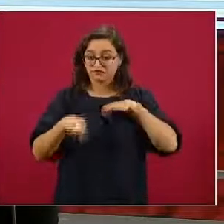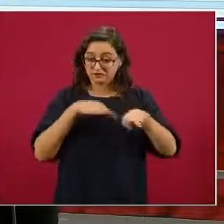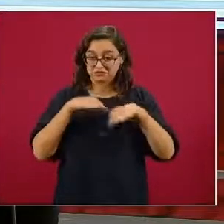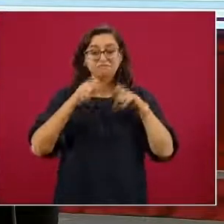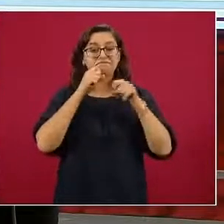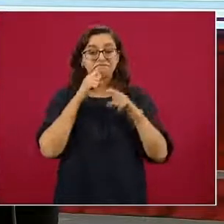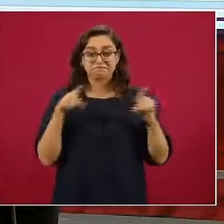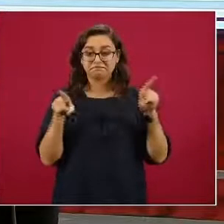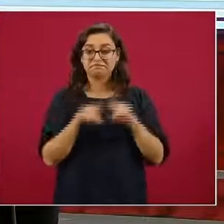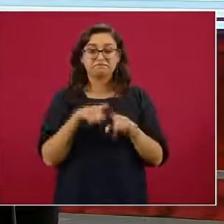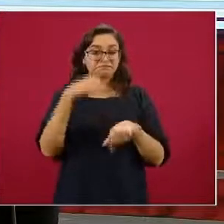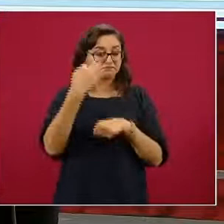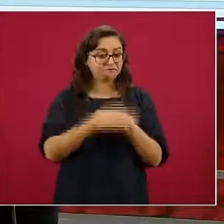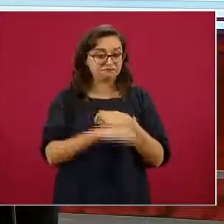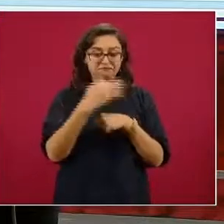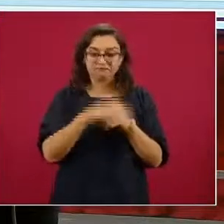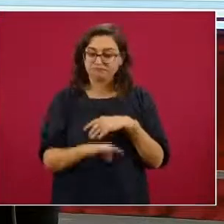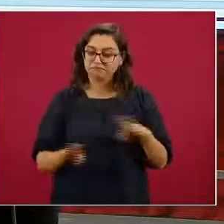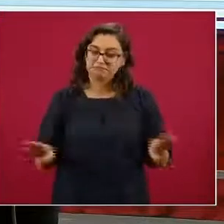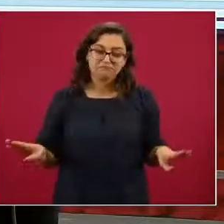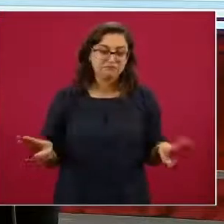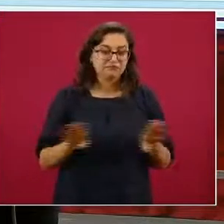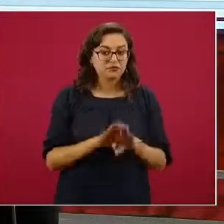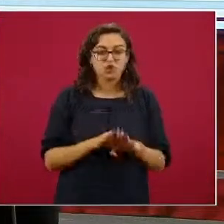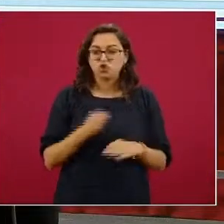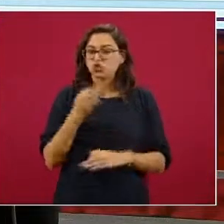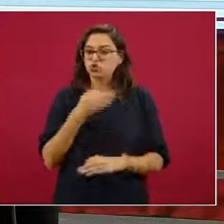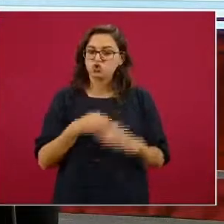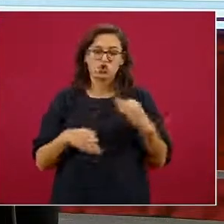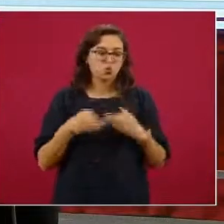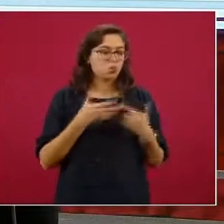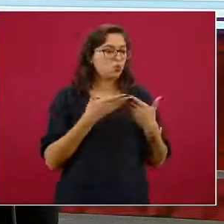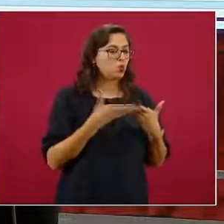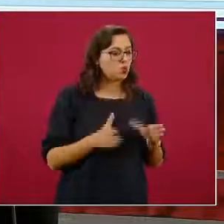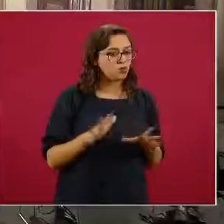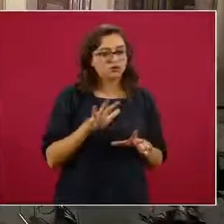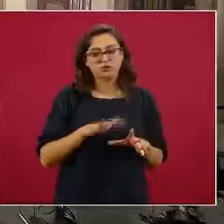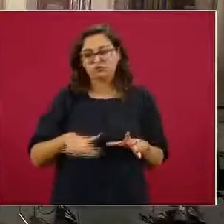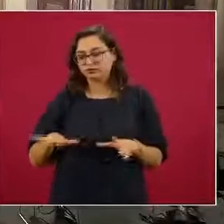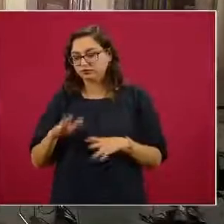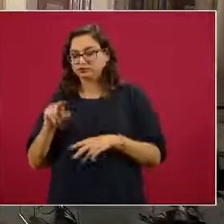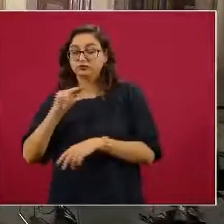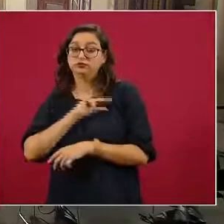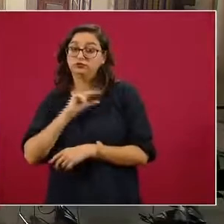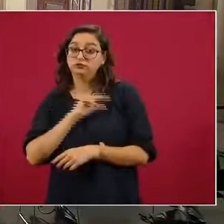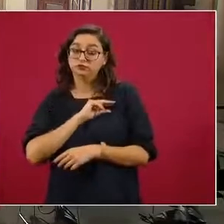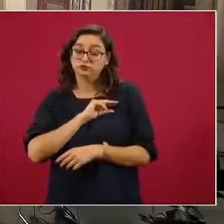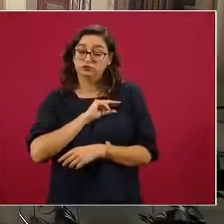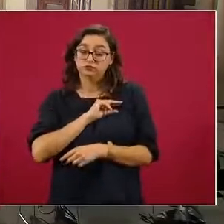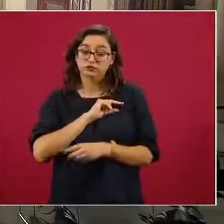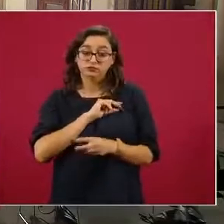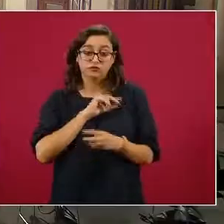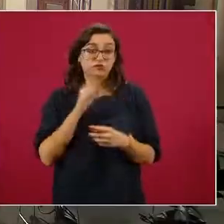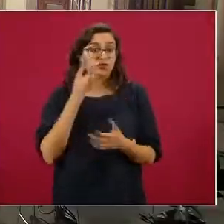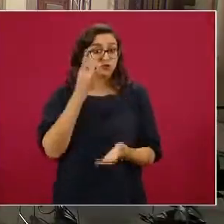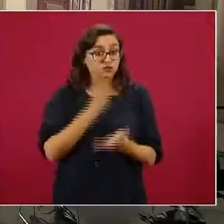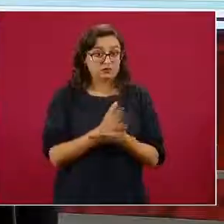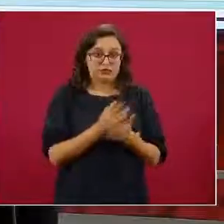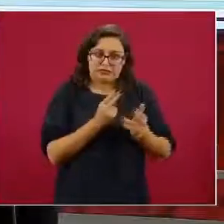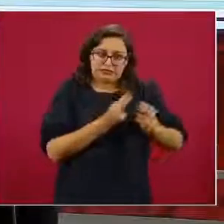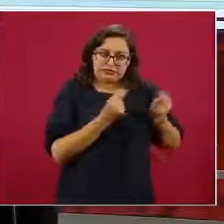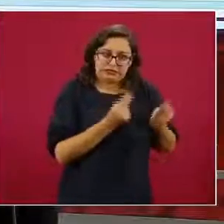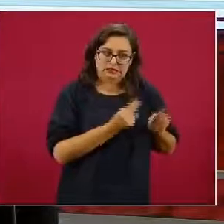laborales de todo tipo en los sectores público, social y privado, excepto las esenciales. Y tuvimos otra aportación